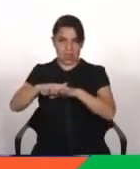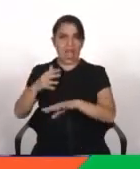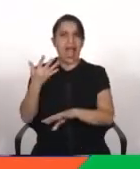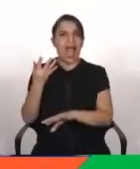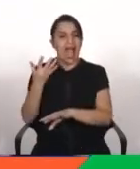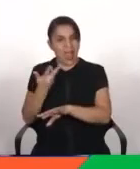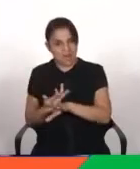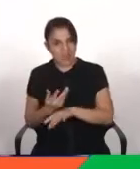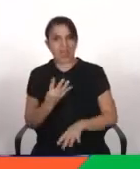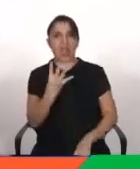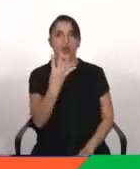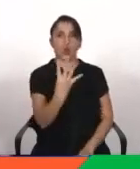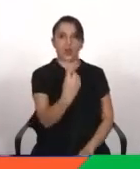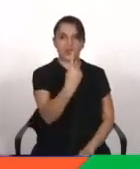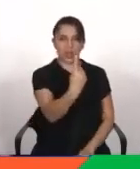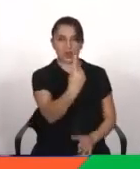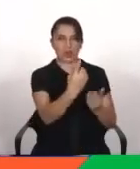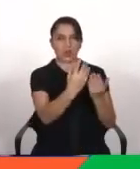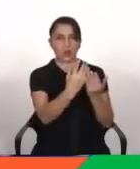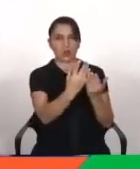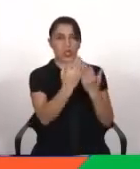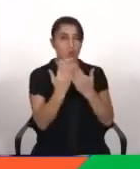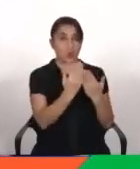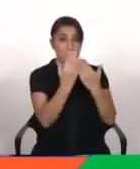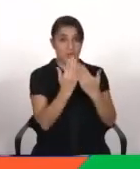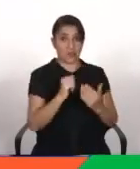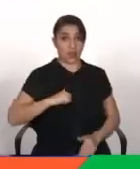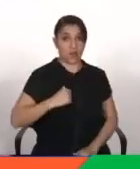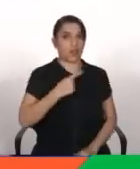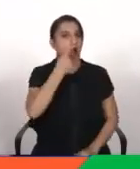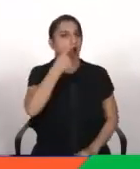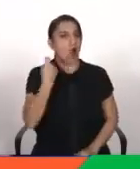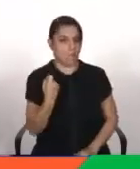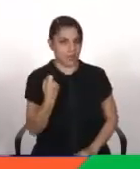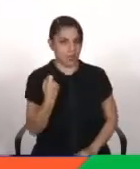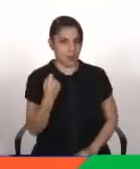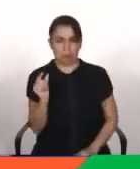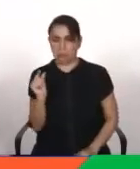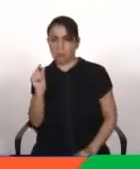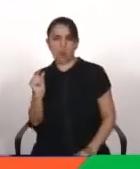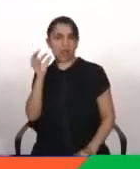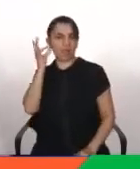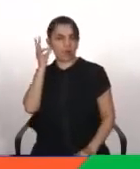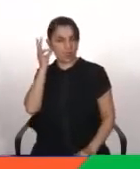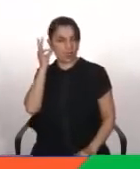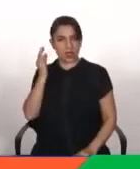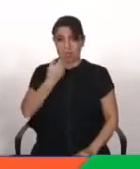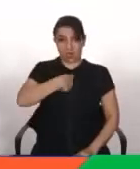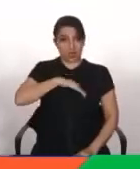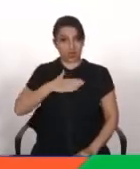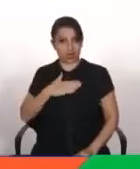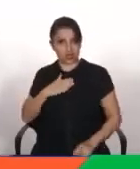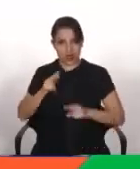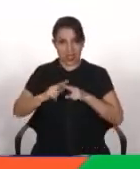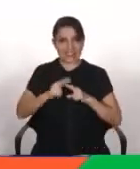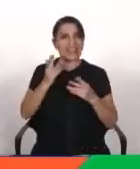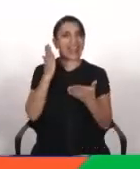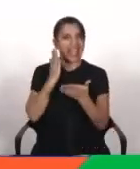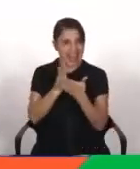Y lo otro era que cada vez que teníamos que hacer un laboratorio, un experimento, las mujeres nos